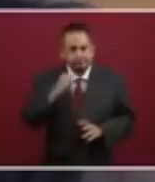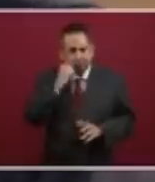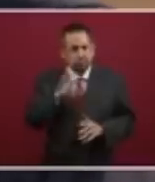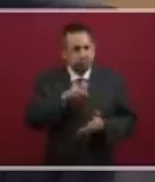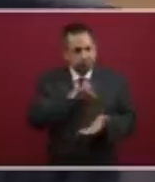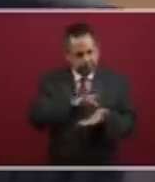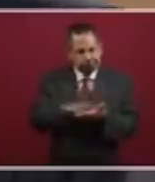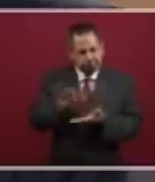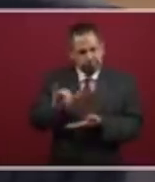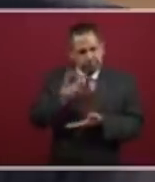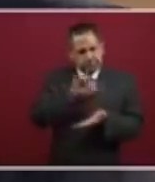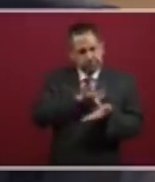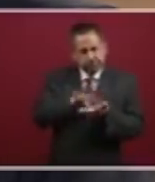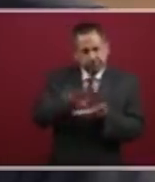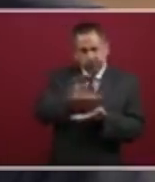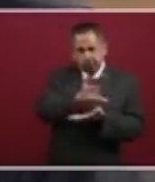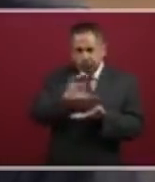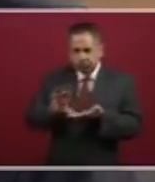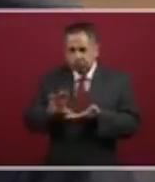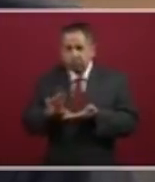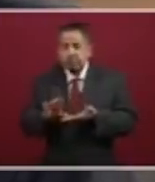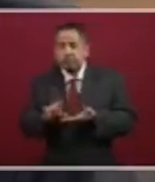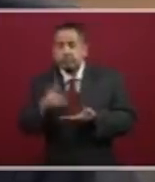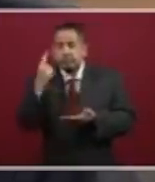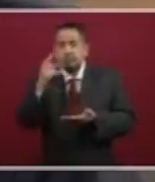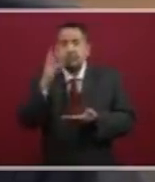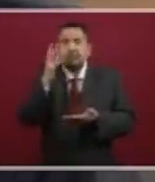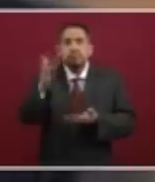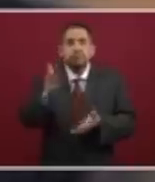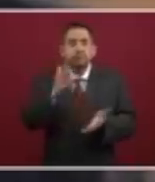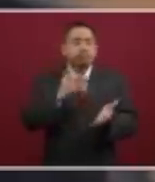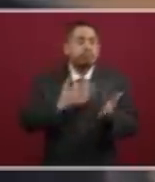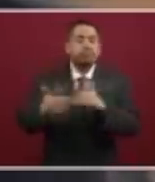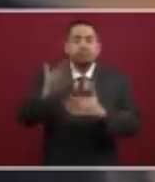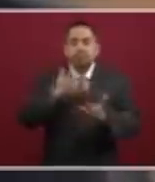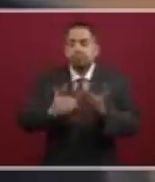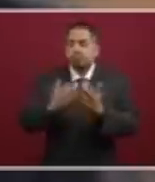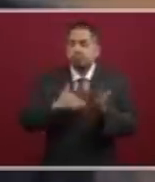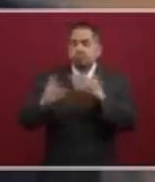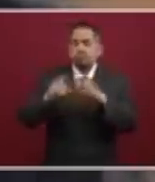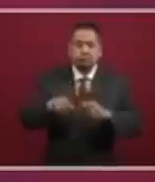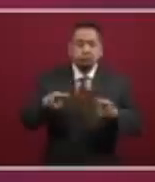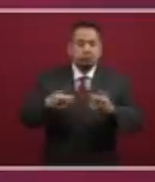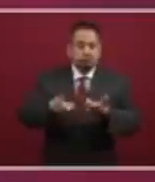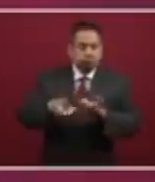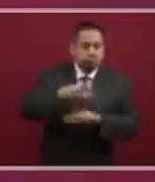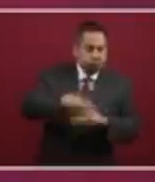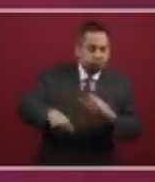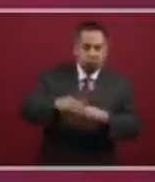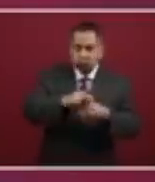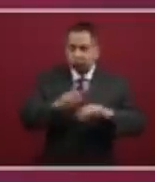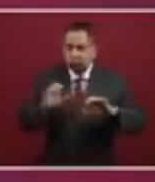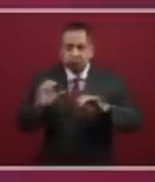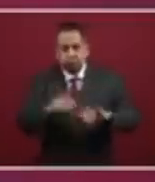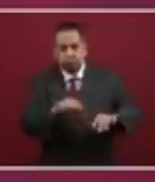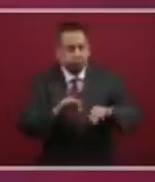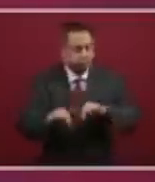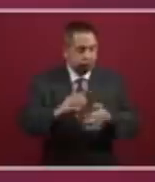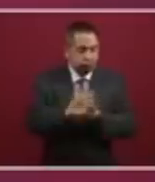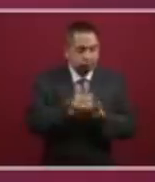apoyo para el desarrollo, para actividades productivas, para crear empleos